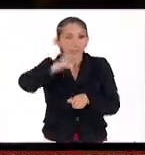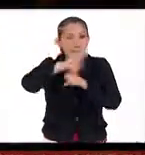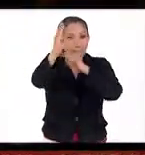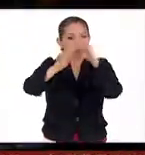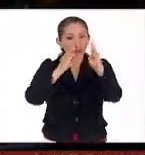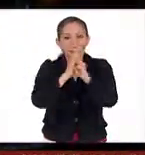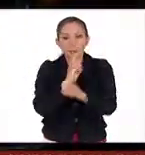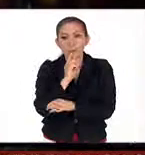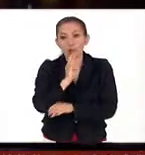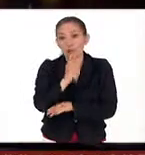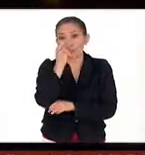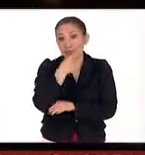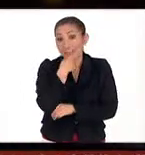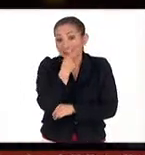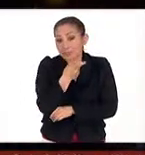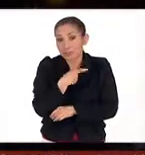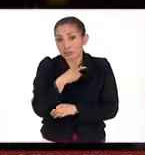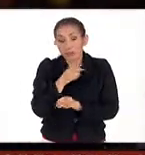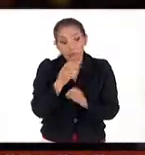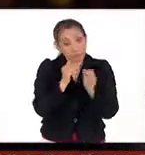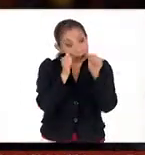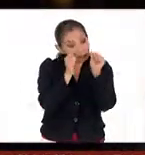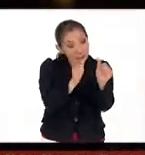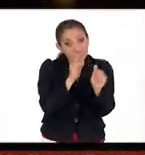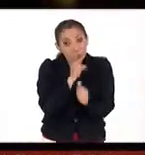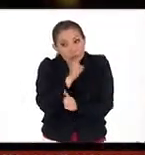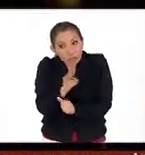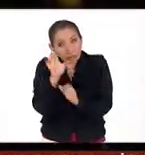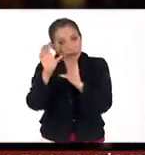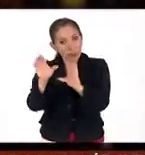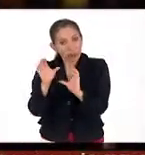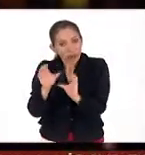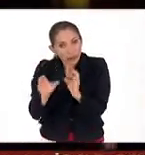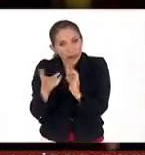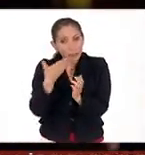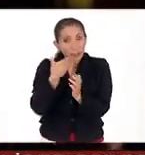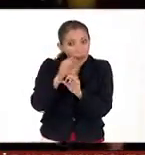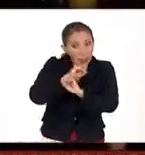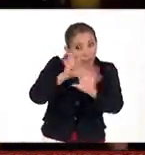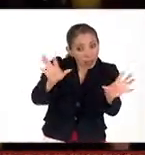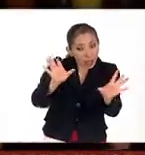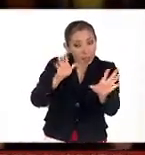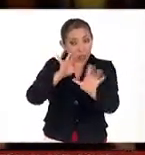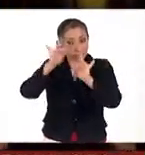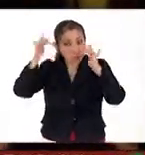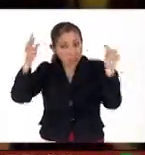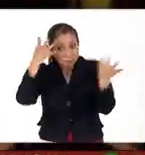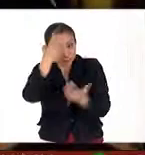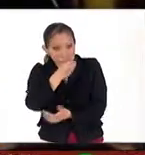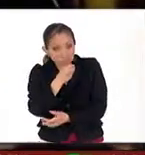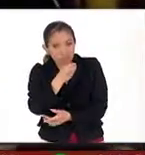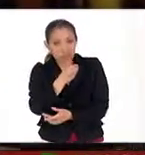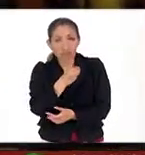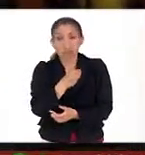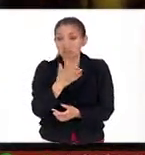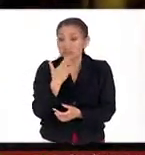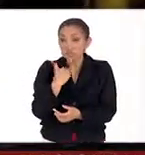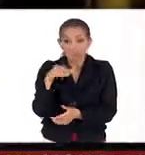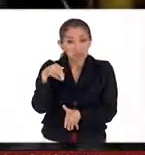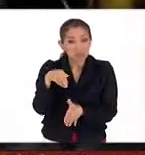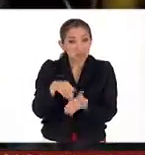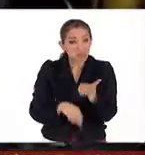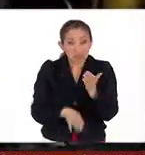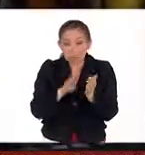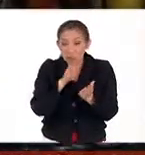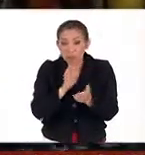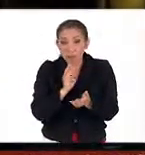Voz, para decirle a la población, háganle caso a su voz. Está bien, está clara, está brillante, qué bueno. No empieza a funcionar como debe